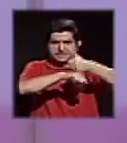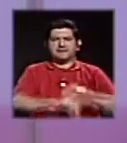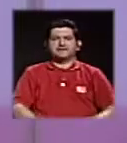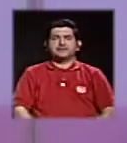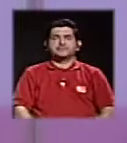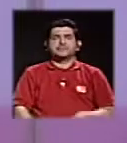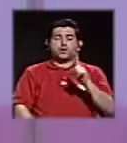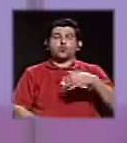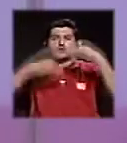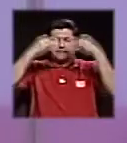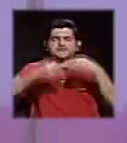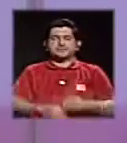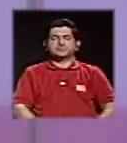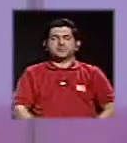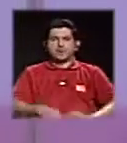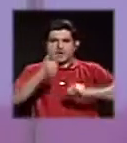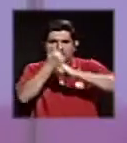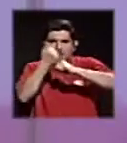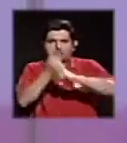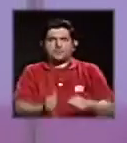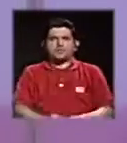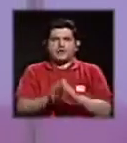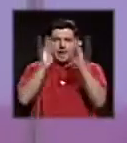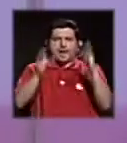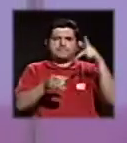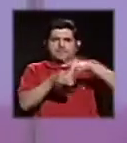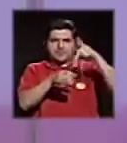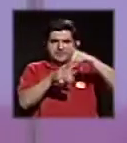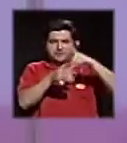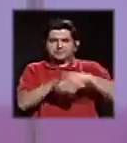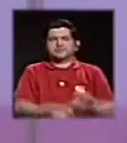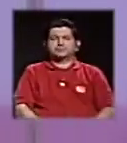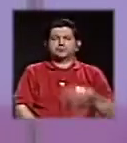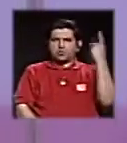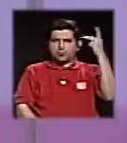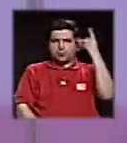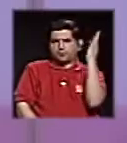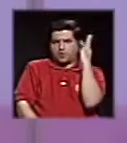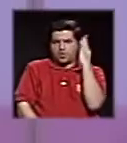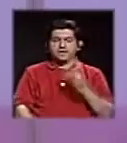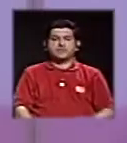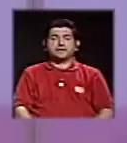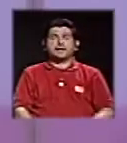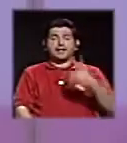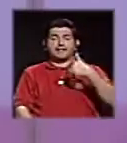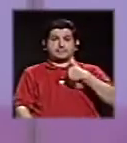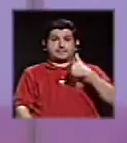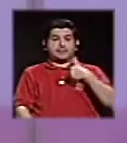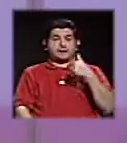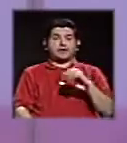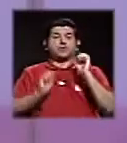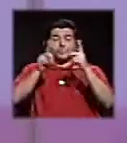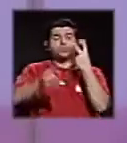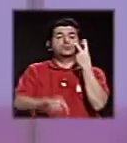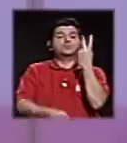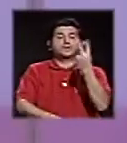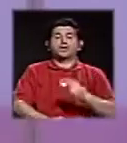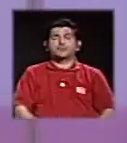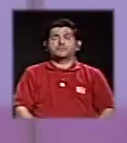medida a favor de la ampliación de la participación política femenina puesto que vamos a poder ver